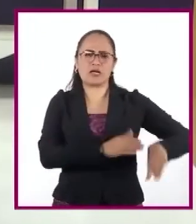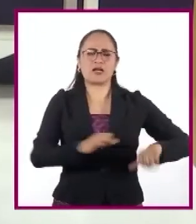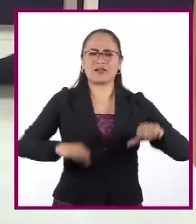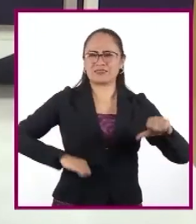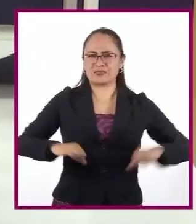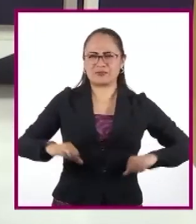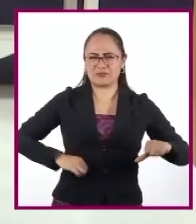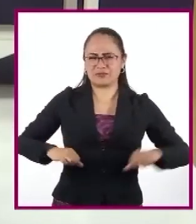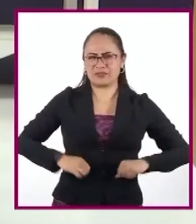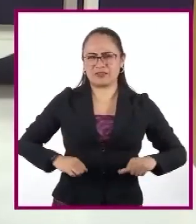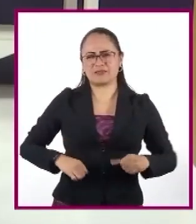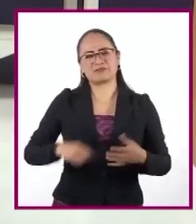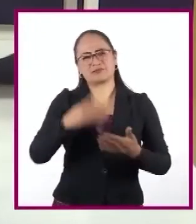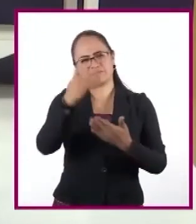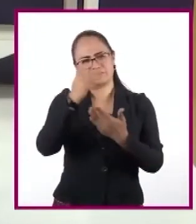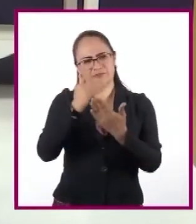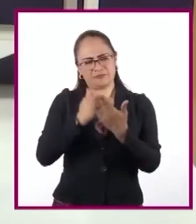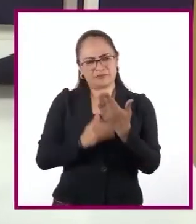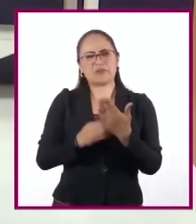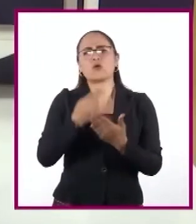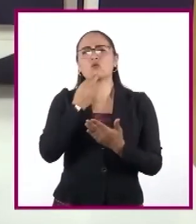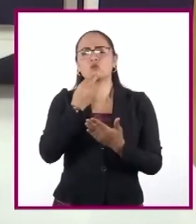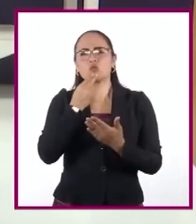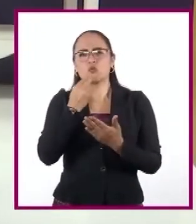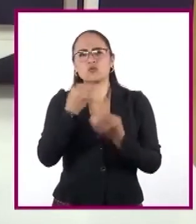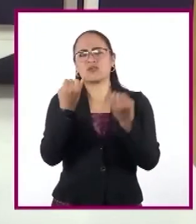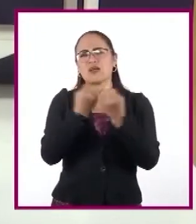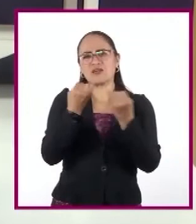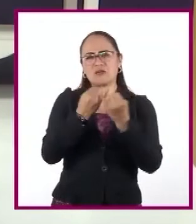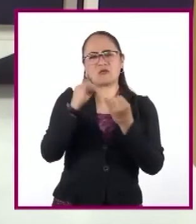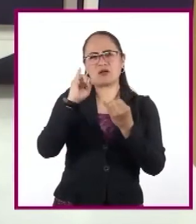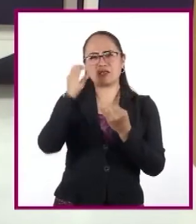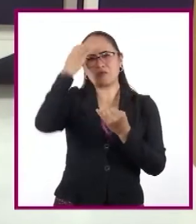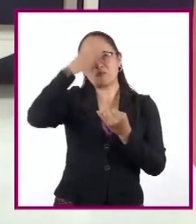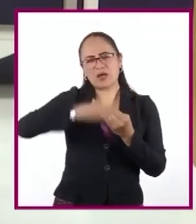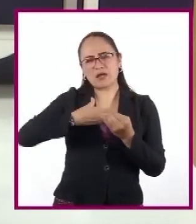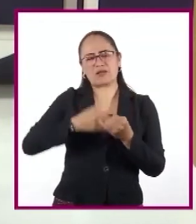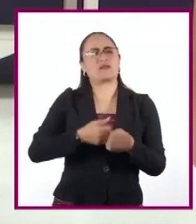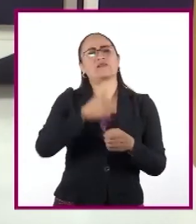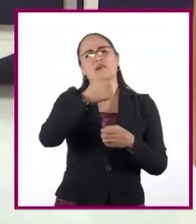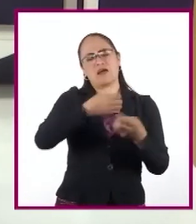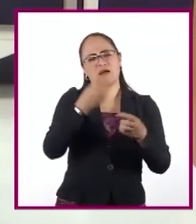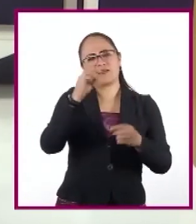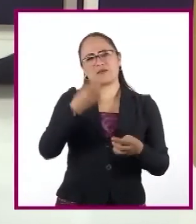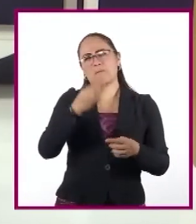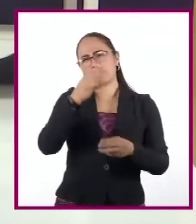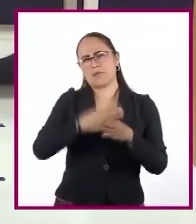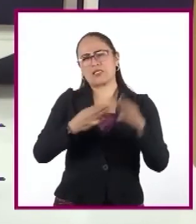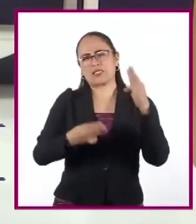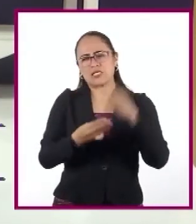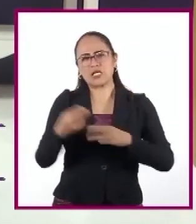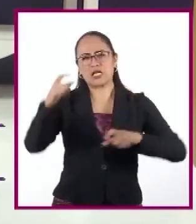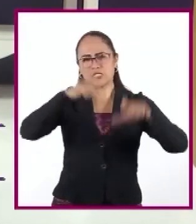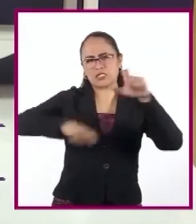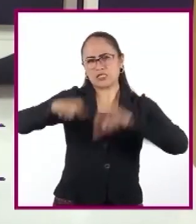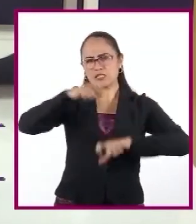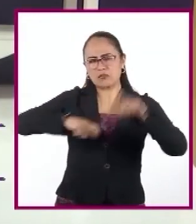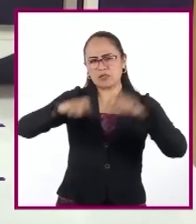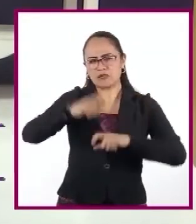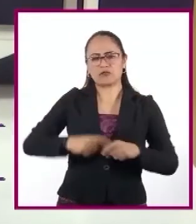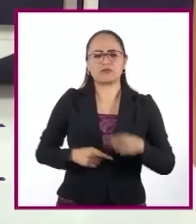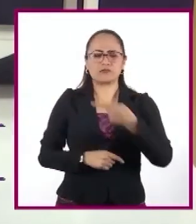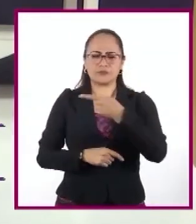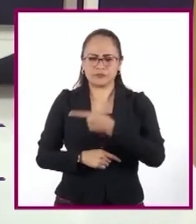e ilustren la aplicación y uso en la vida cotidiana de cada elemento de la actividad 1. ¿Qué es el